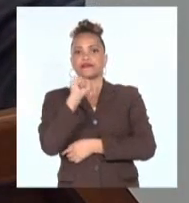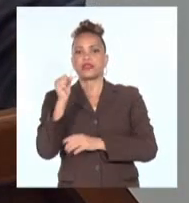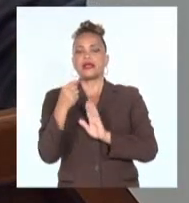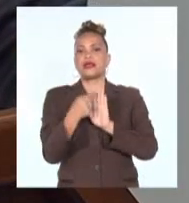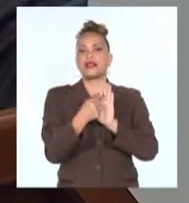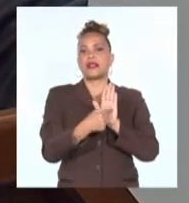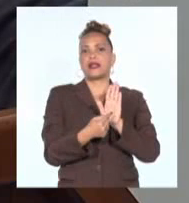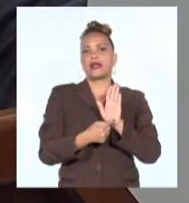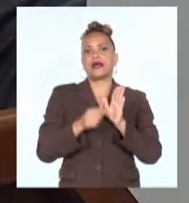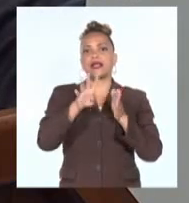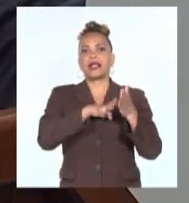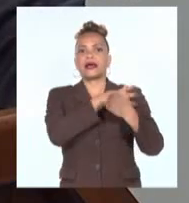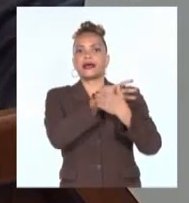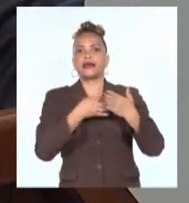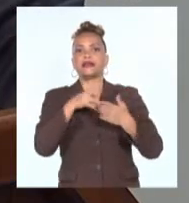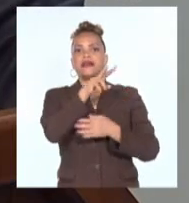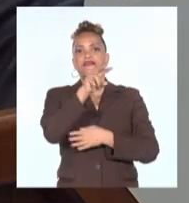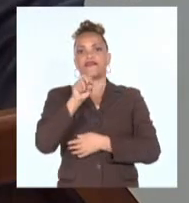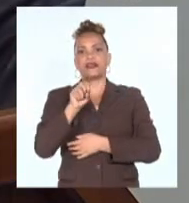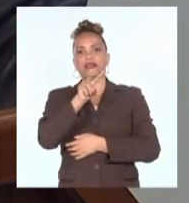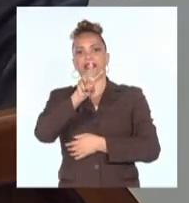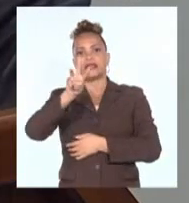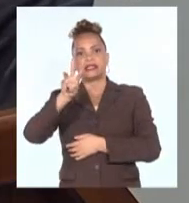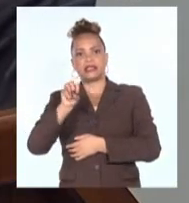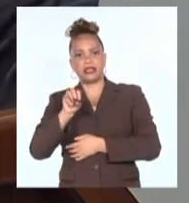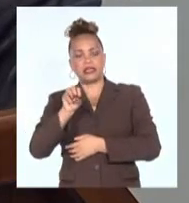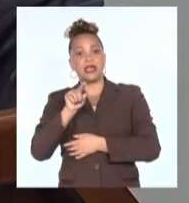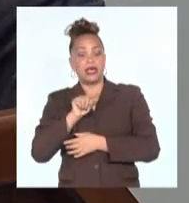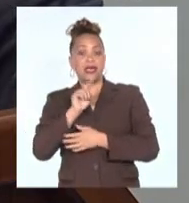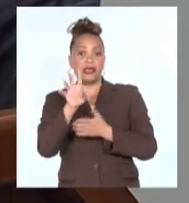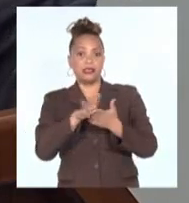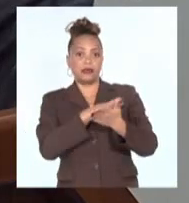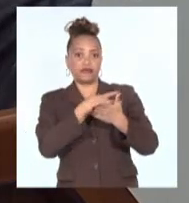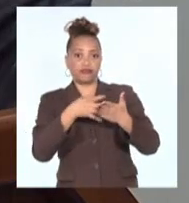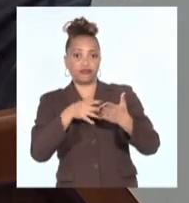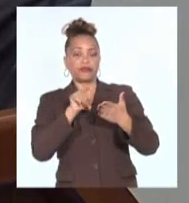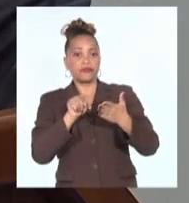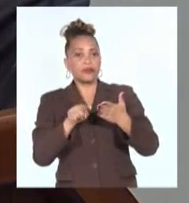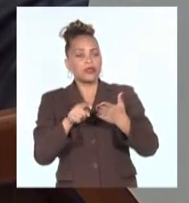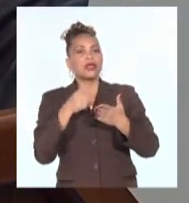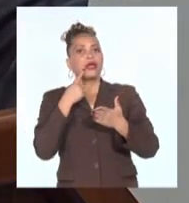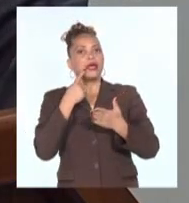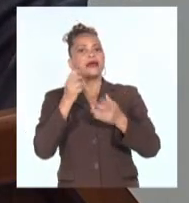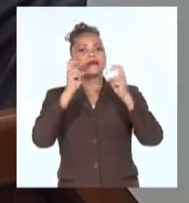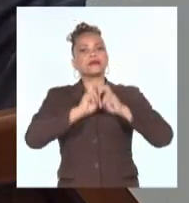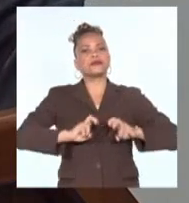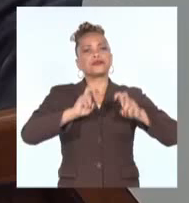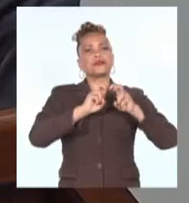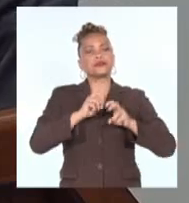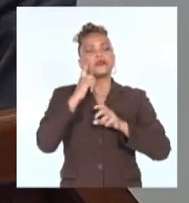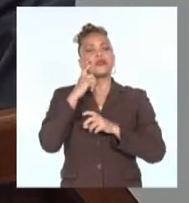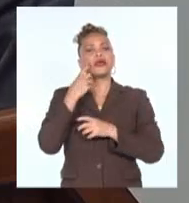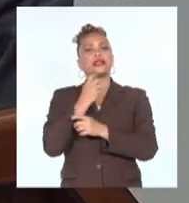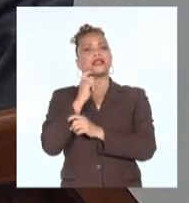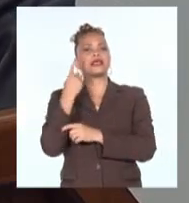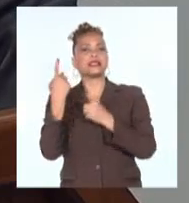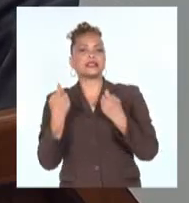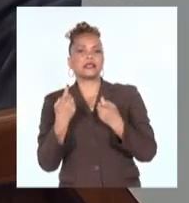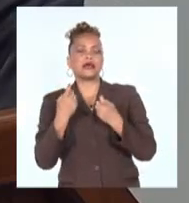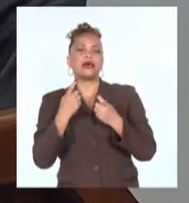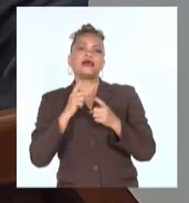2030. Y valoramos esta plataforma como un espacio para identificar, examinar necesidades y las brechas